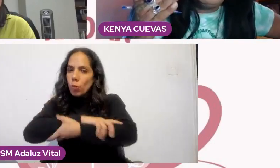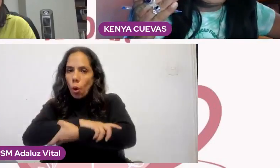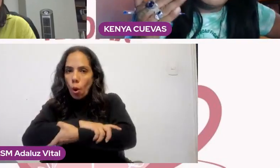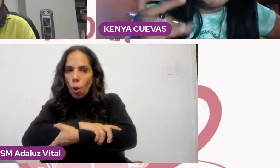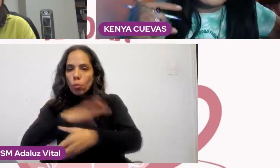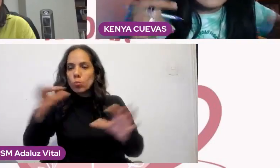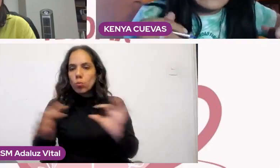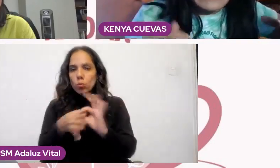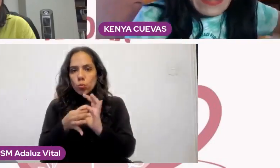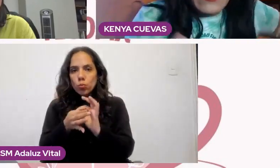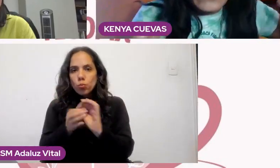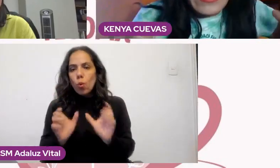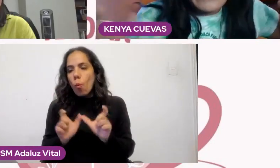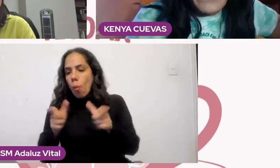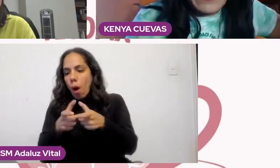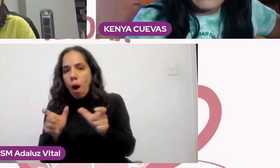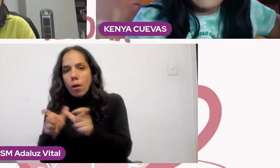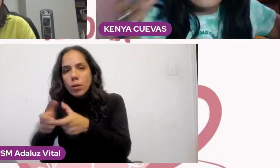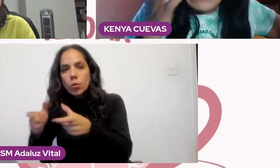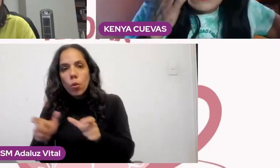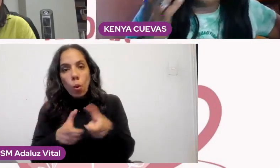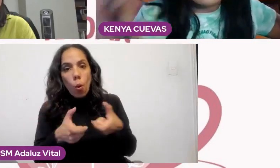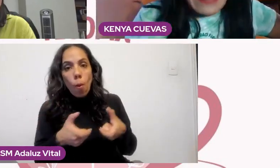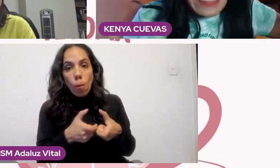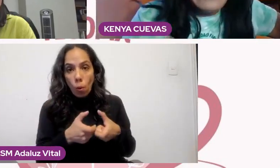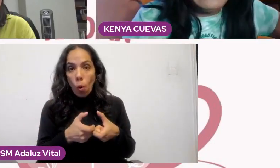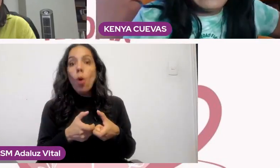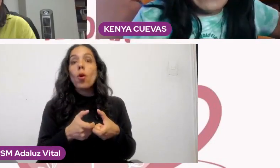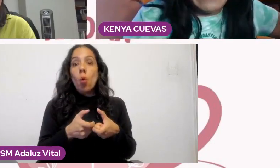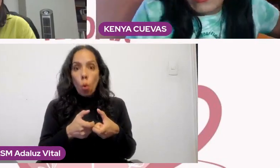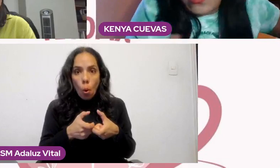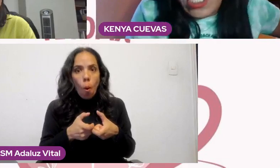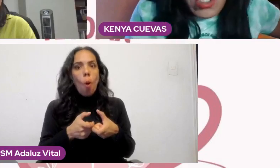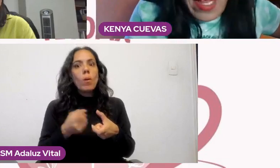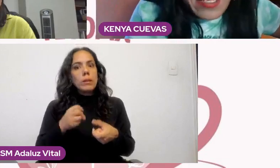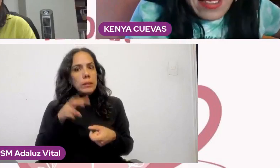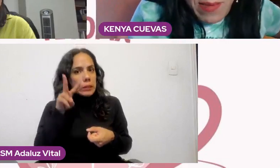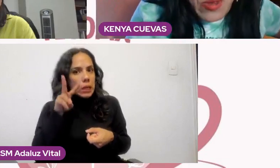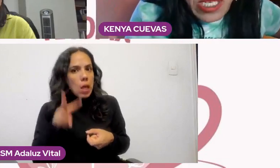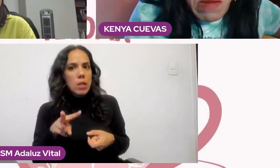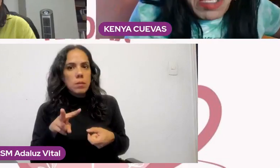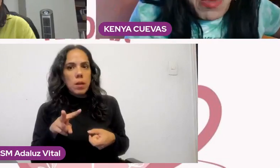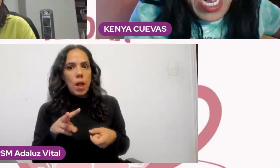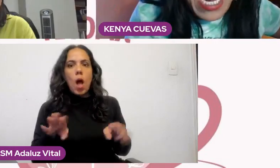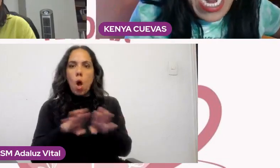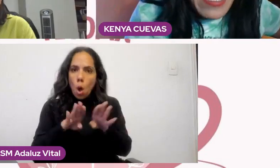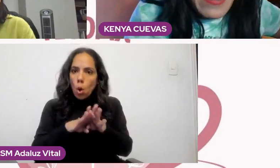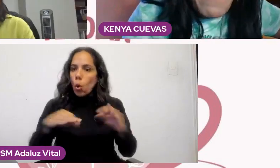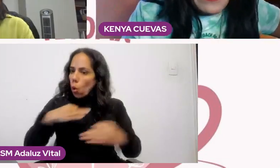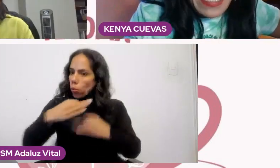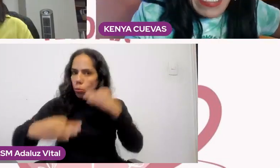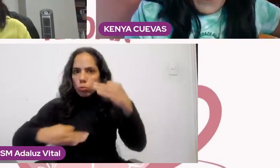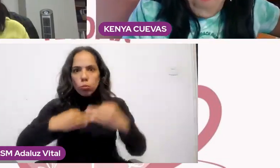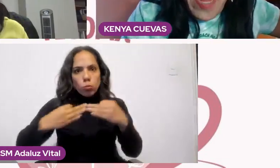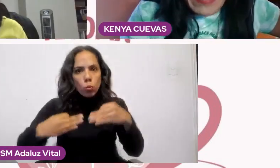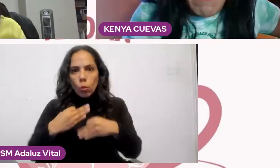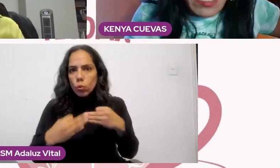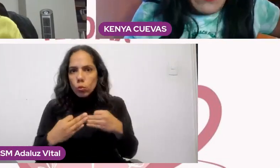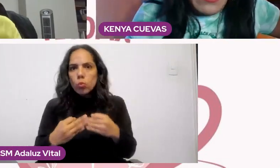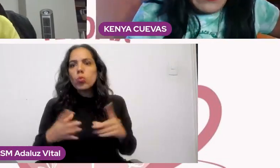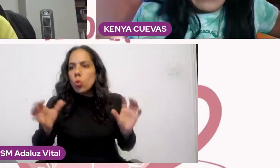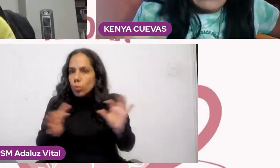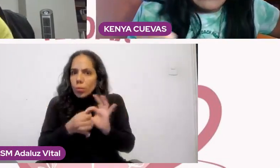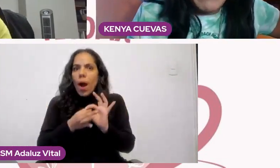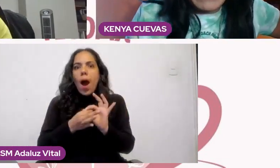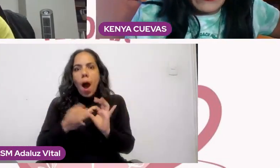colaboración, ¿no? Para que esto se haga efecto integral y que todos y todas estemos en el mismo canal para el